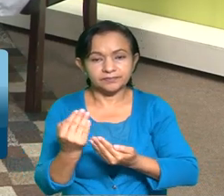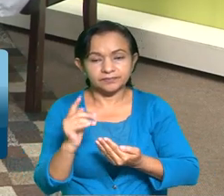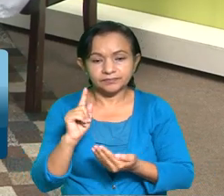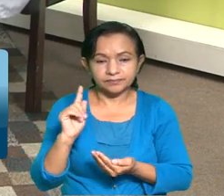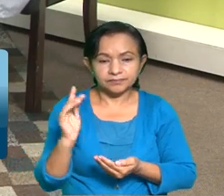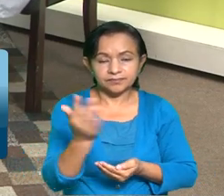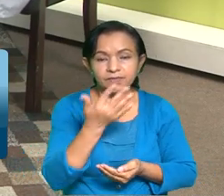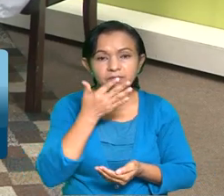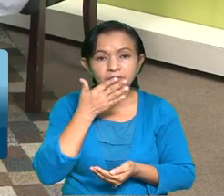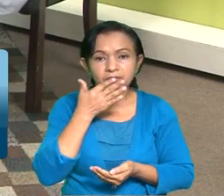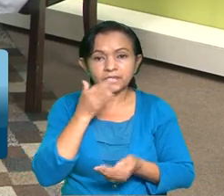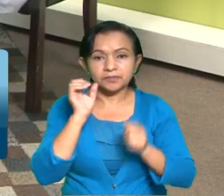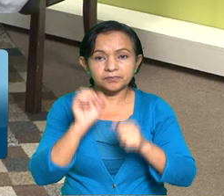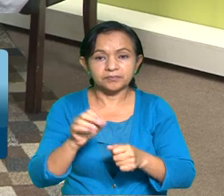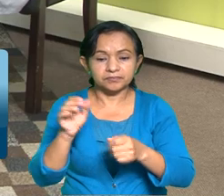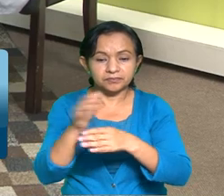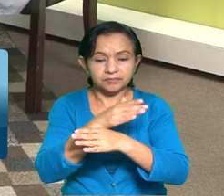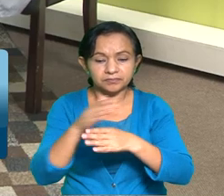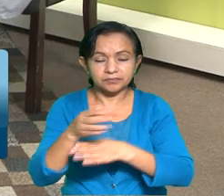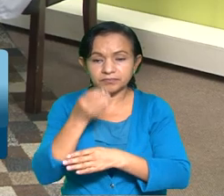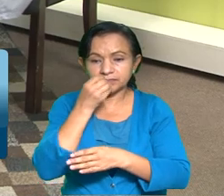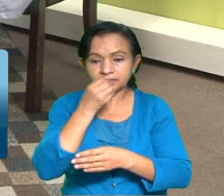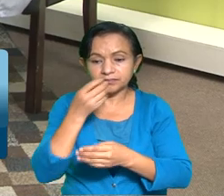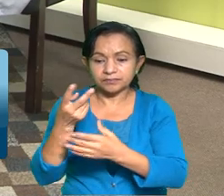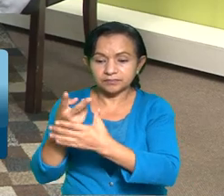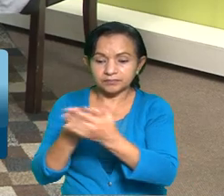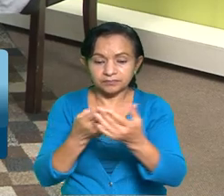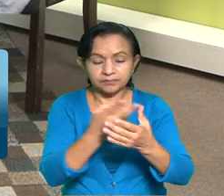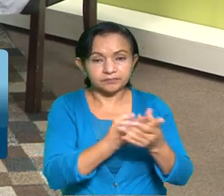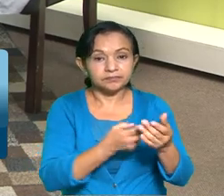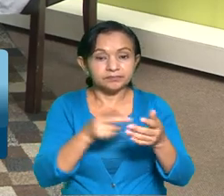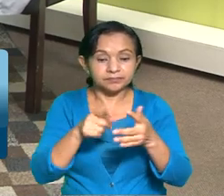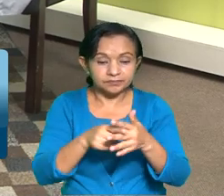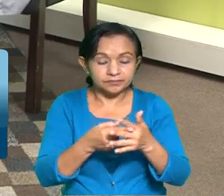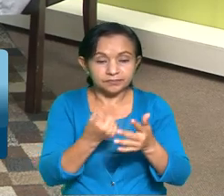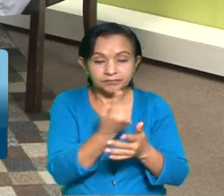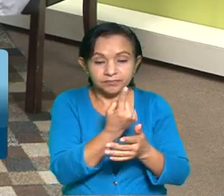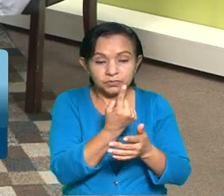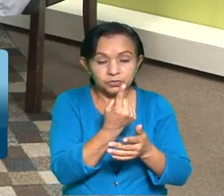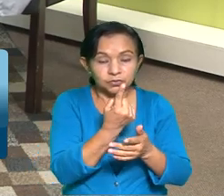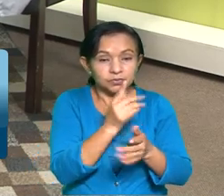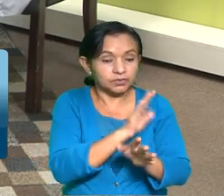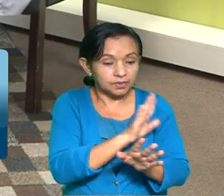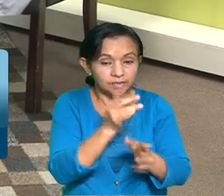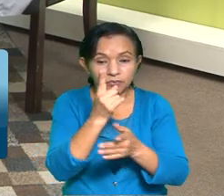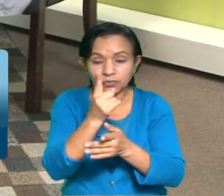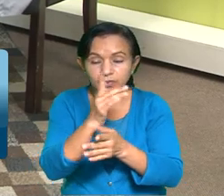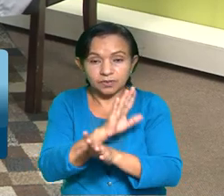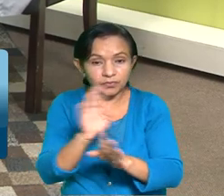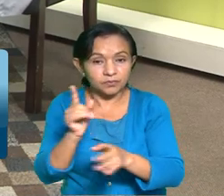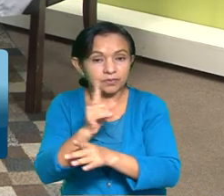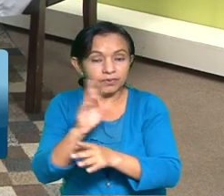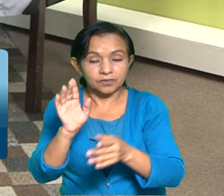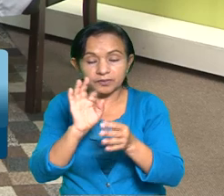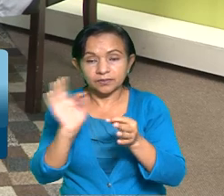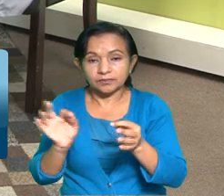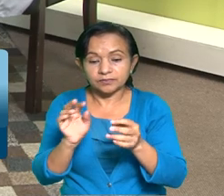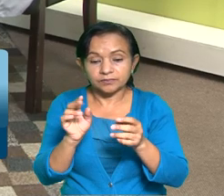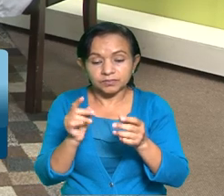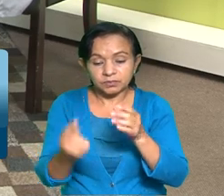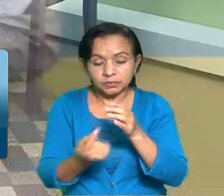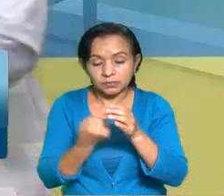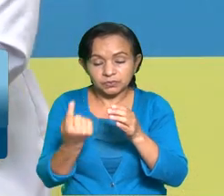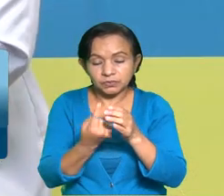los sabores, pues ya se pueden hacer las combinaciones. Pero lo ideal es comenzar únicamente con una verdura nada más, hacer el mojito